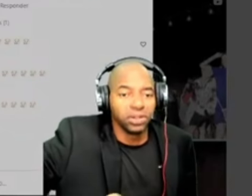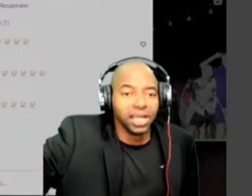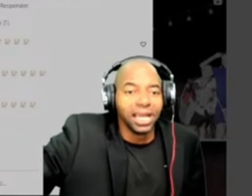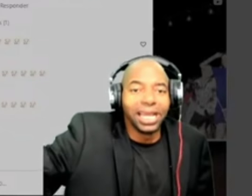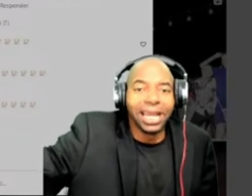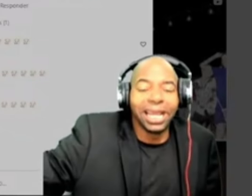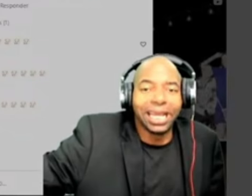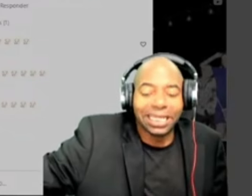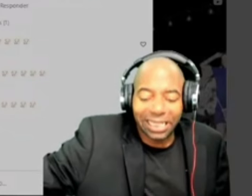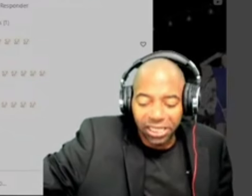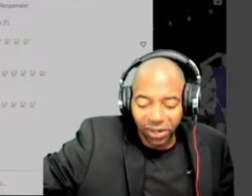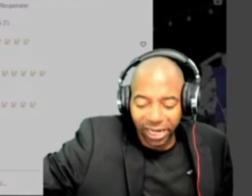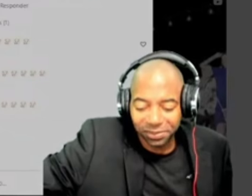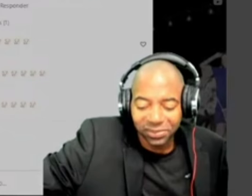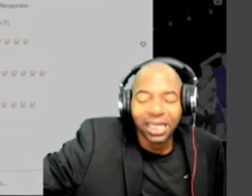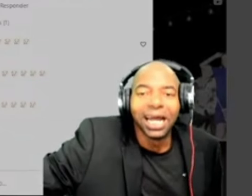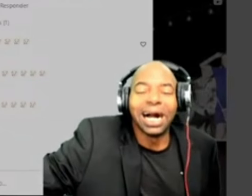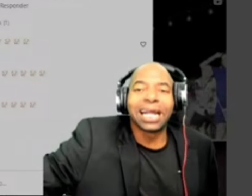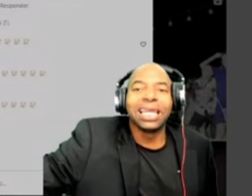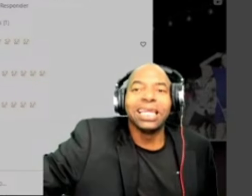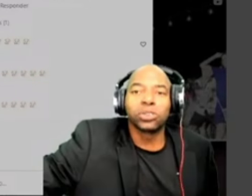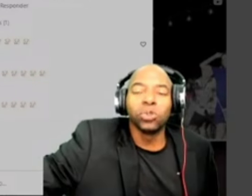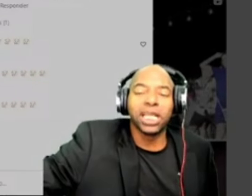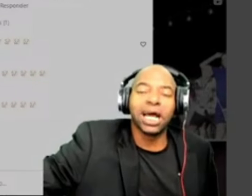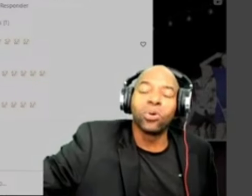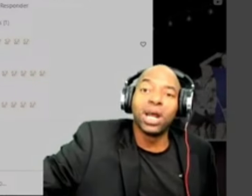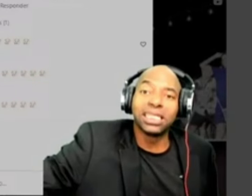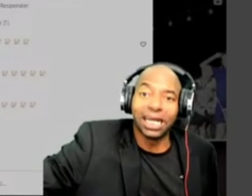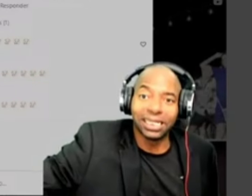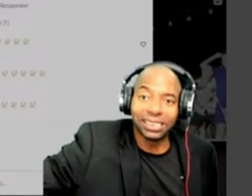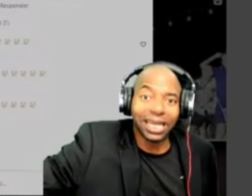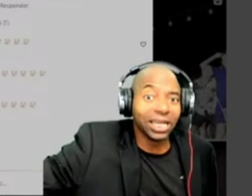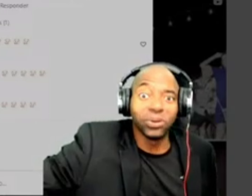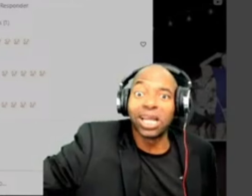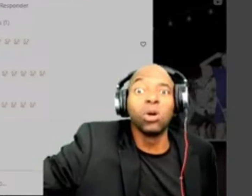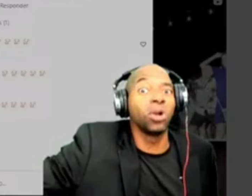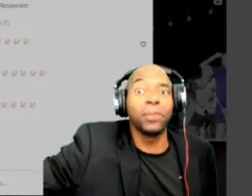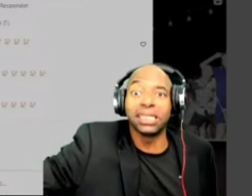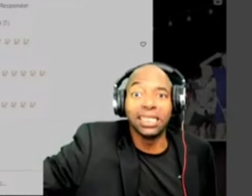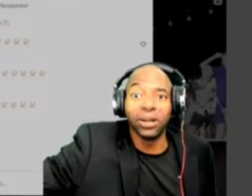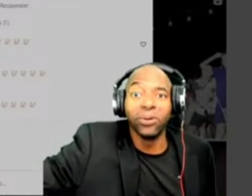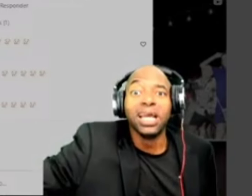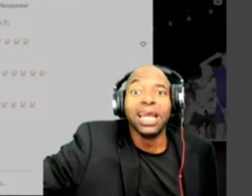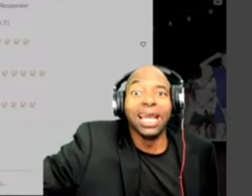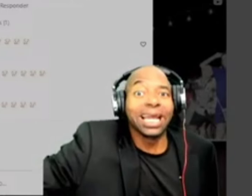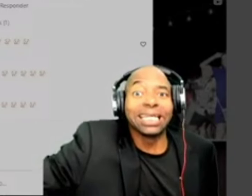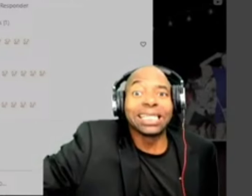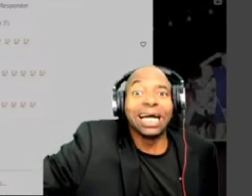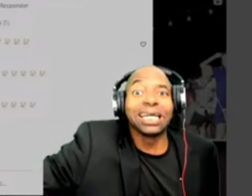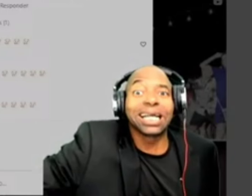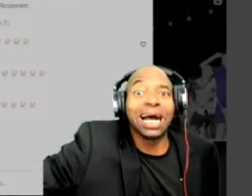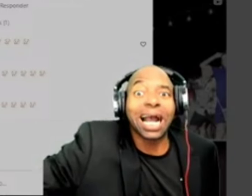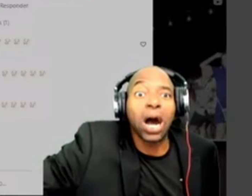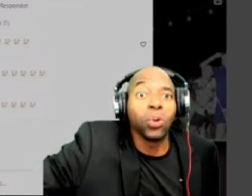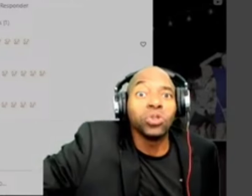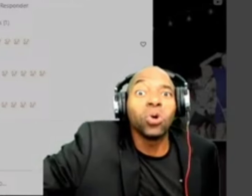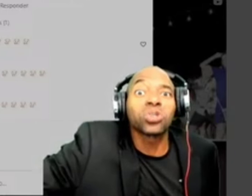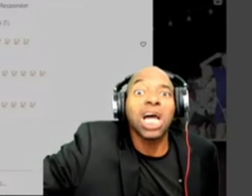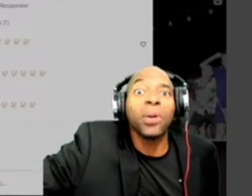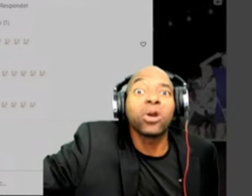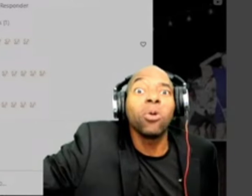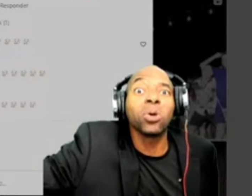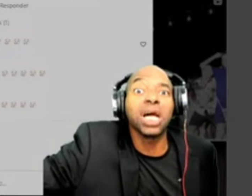Bueno, señores... Aquí tú te das cuenta de que no es que hubo problema técnico, es que están cagados,